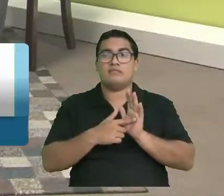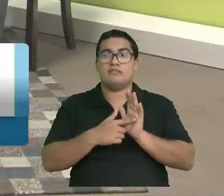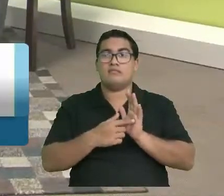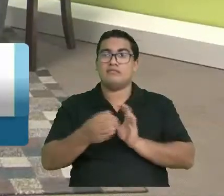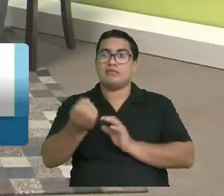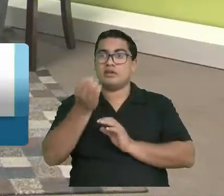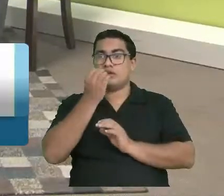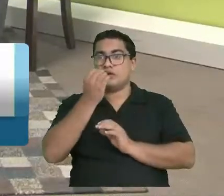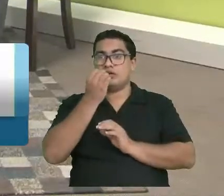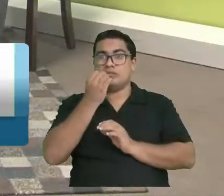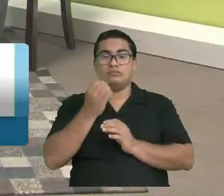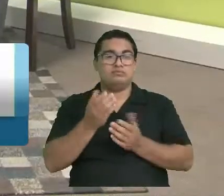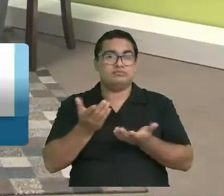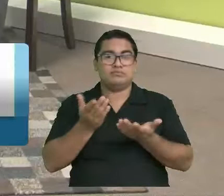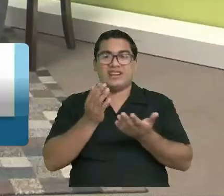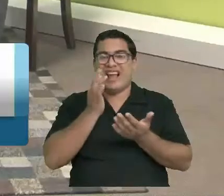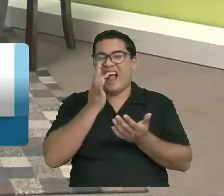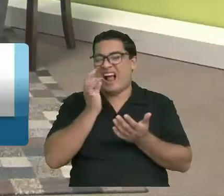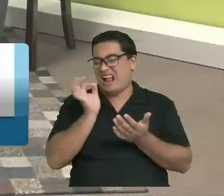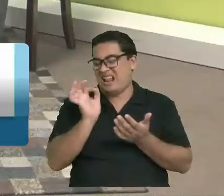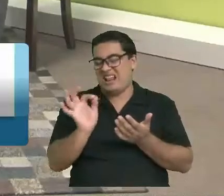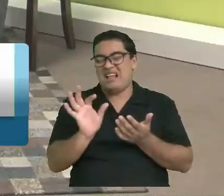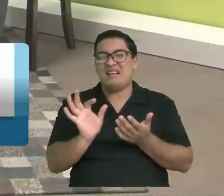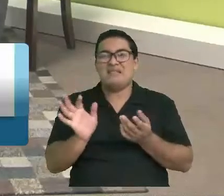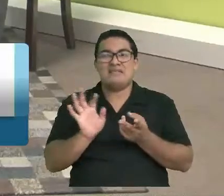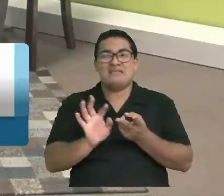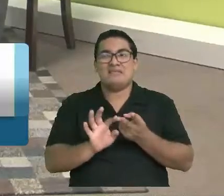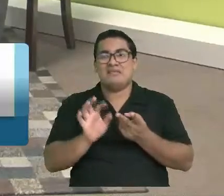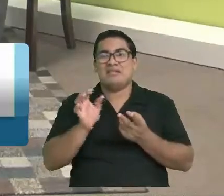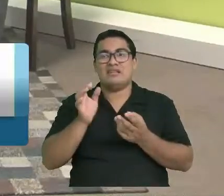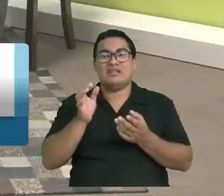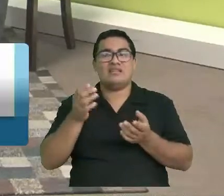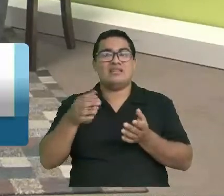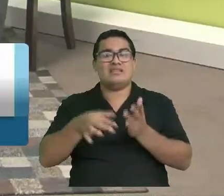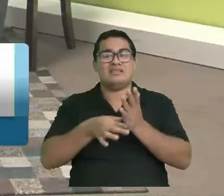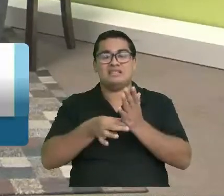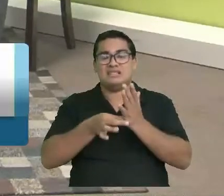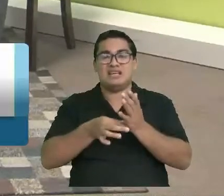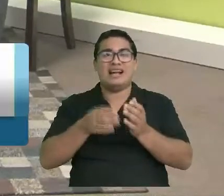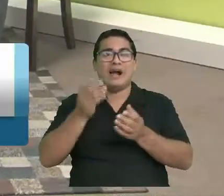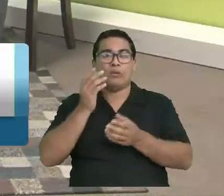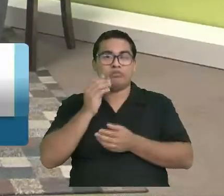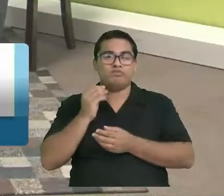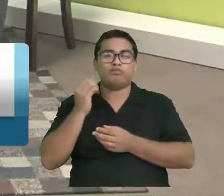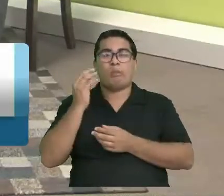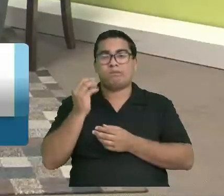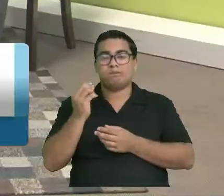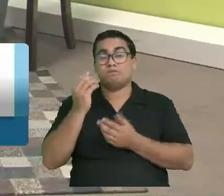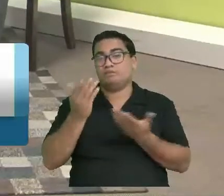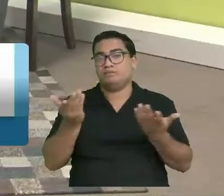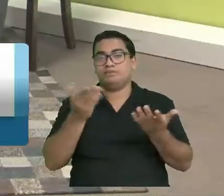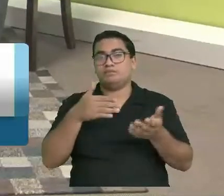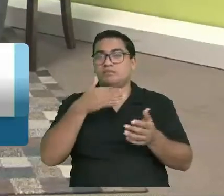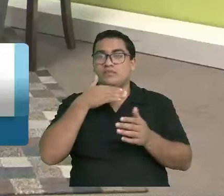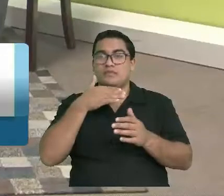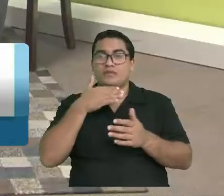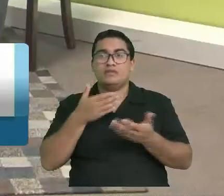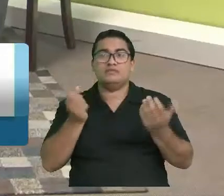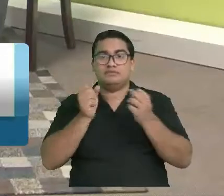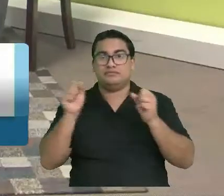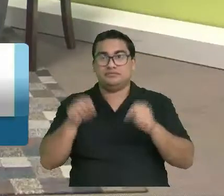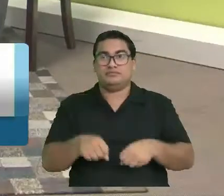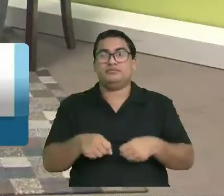alimentos pegajosos, o de esas carnes que hay que estarlas masticando y masticando. Entonces, ese tipo de alimentos